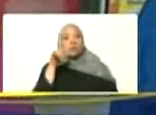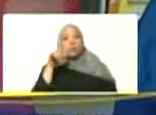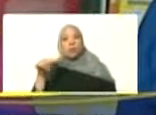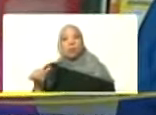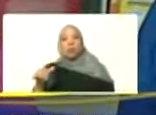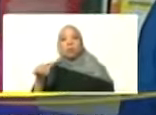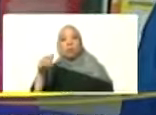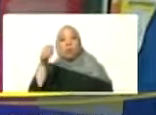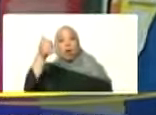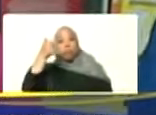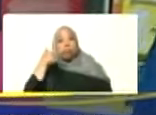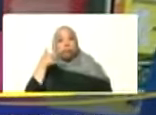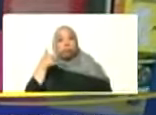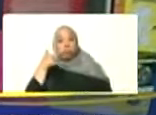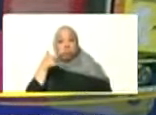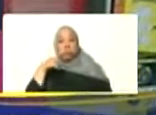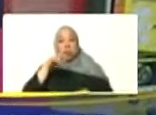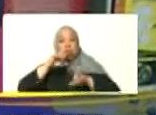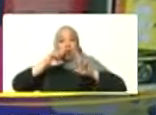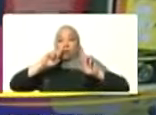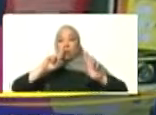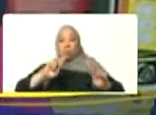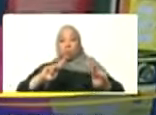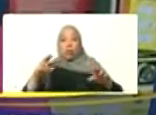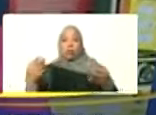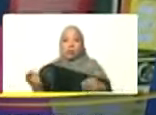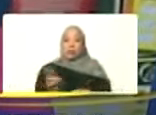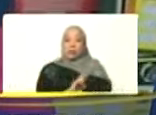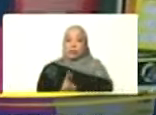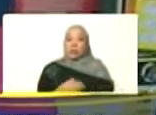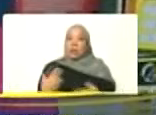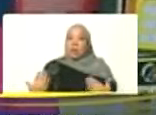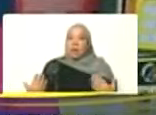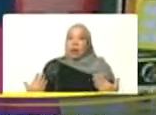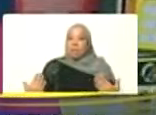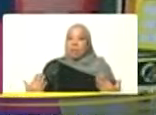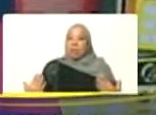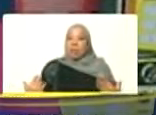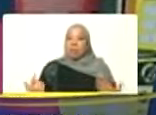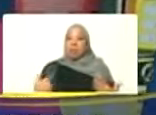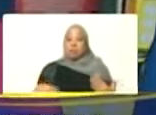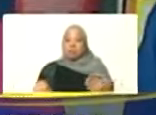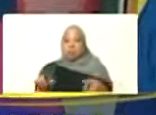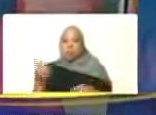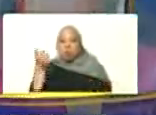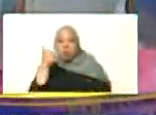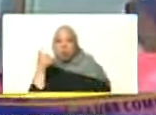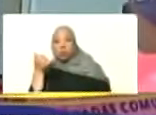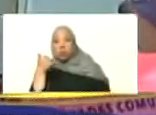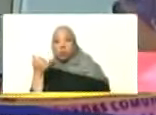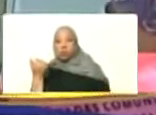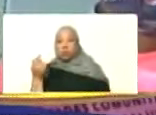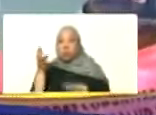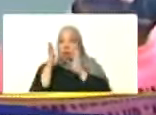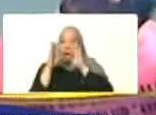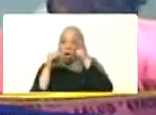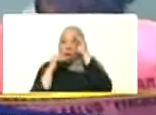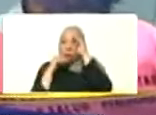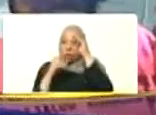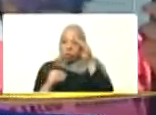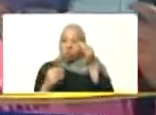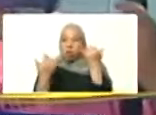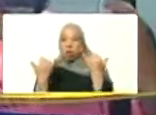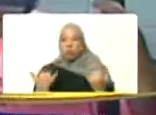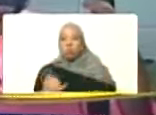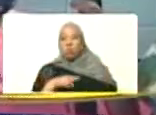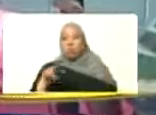VENAC, recibimos respuesta inmediata, la sala situacional inmediatamente nos llamó y se abocaron. Y en ese